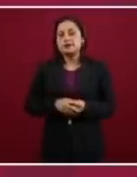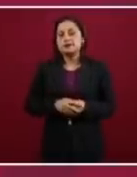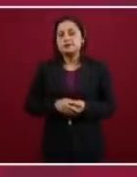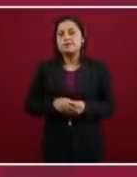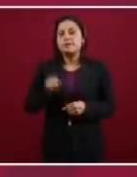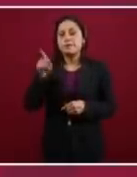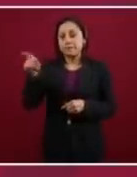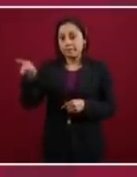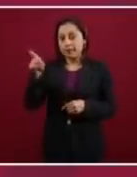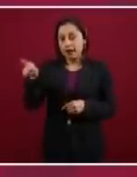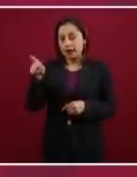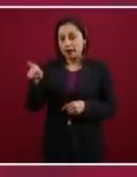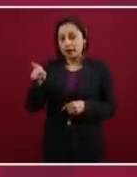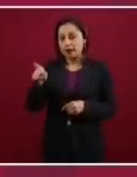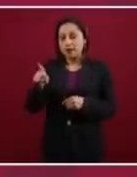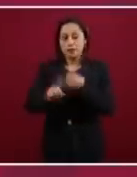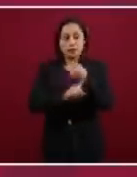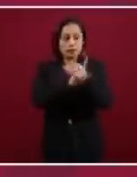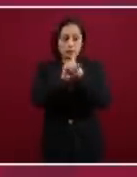con justicia